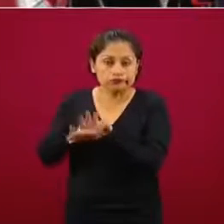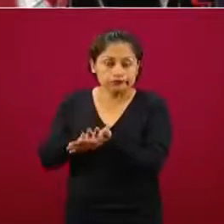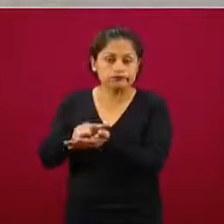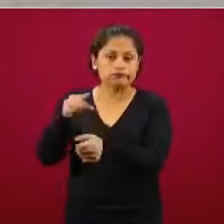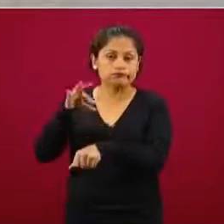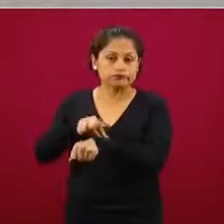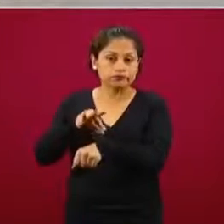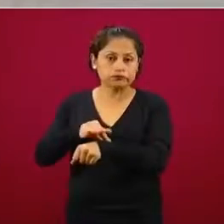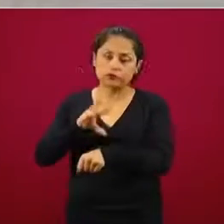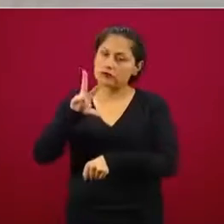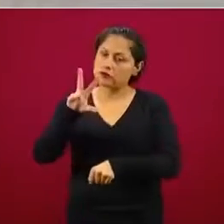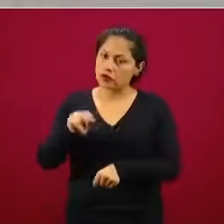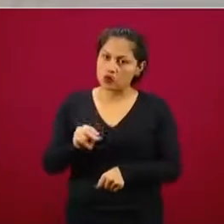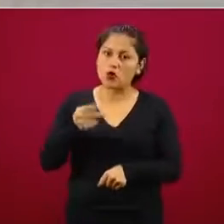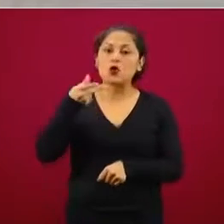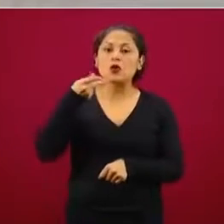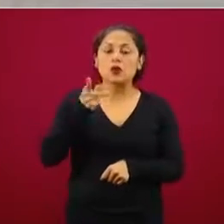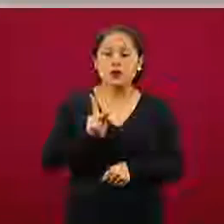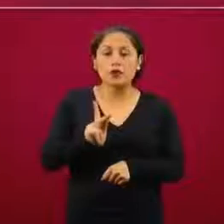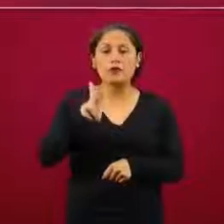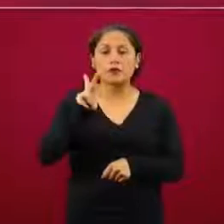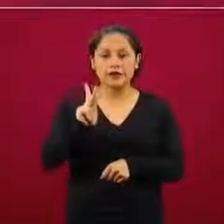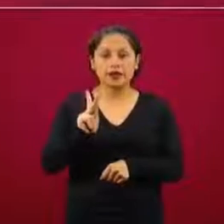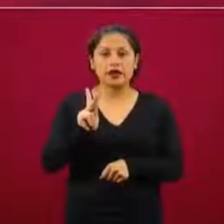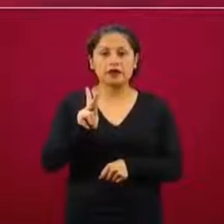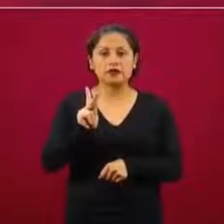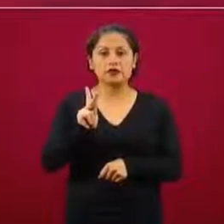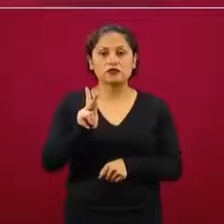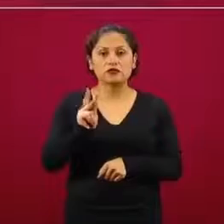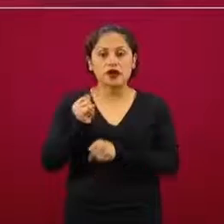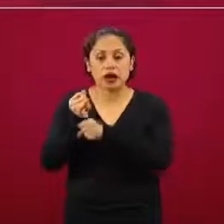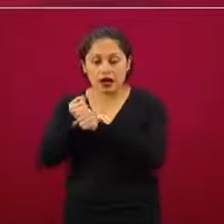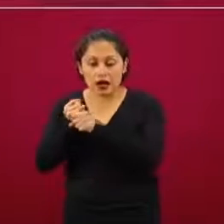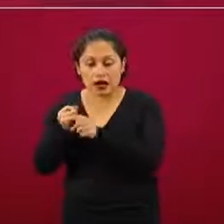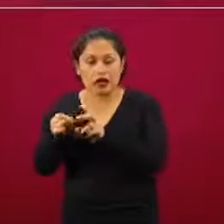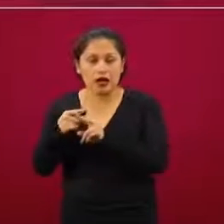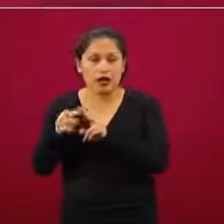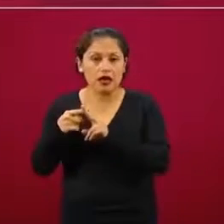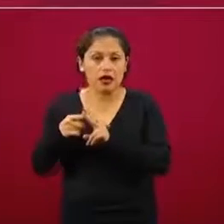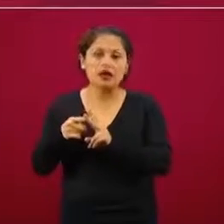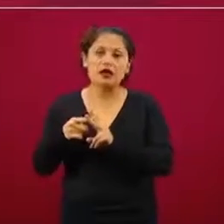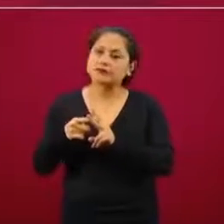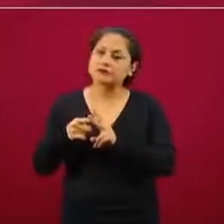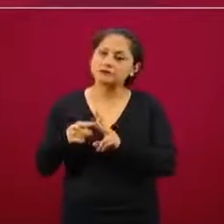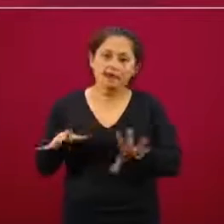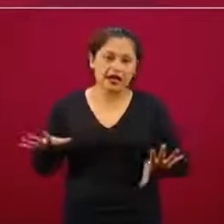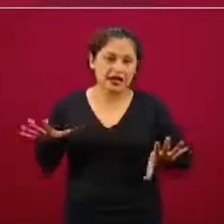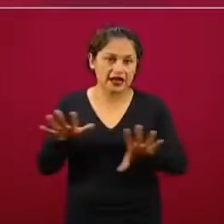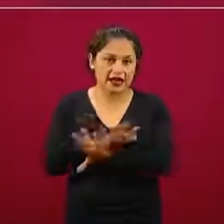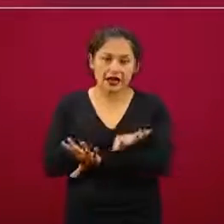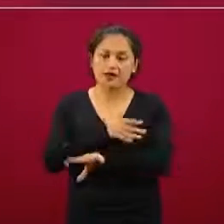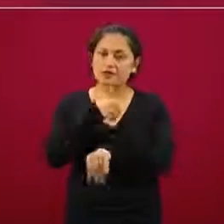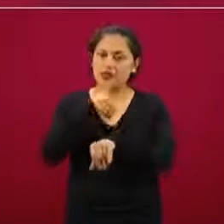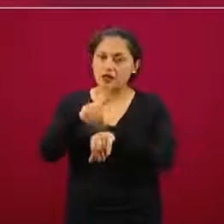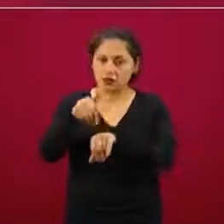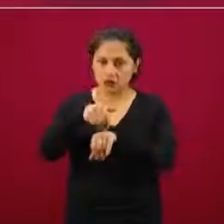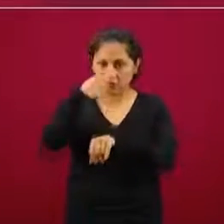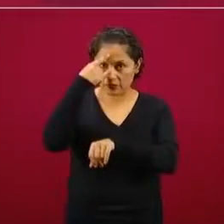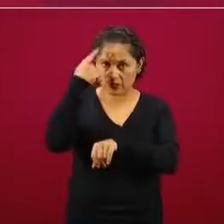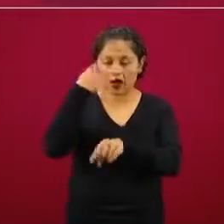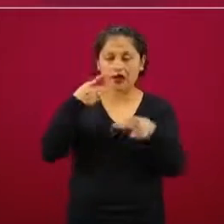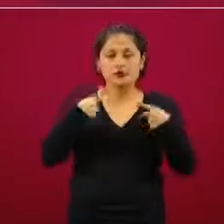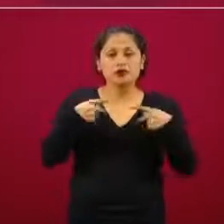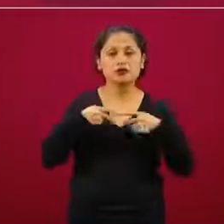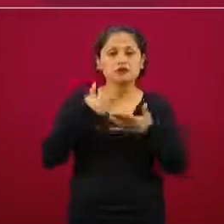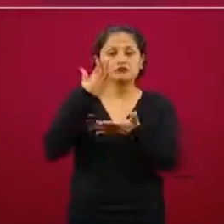estimación, afecta la calidad de la estimación porque se cae el número de consultas por infección